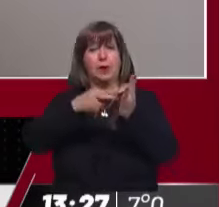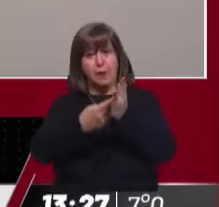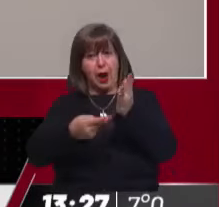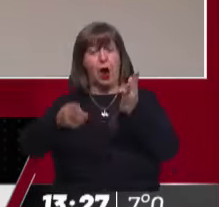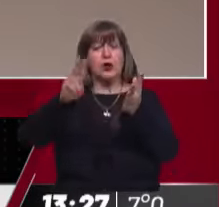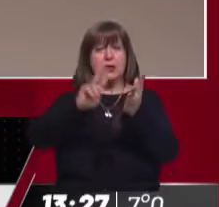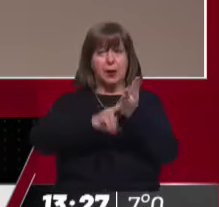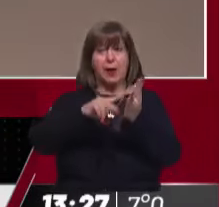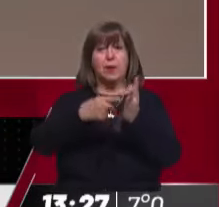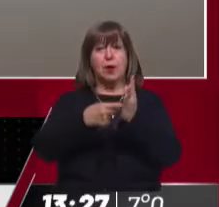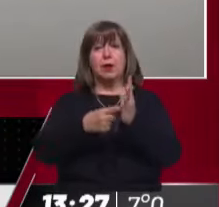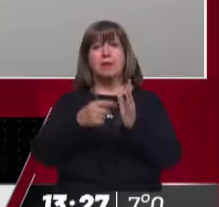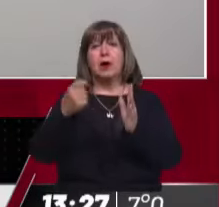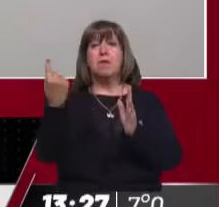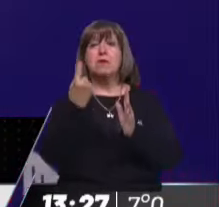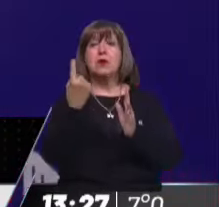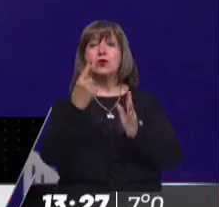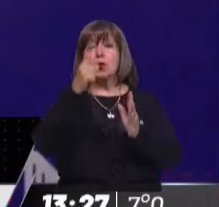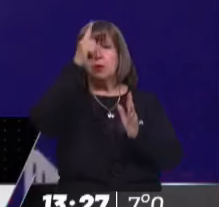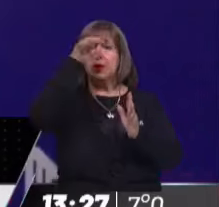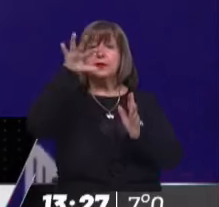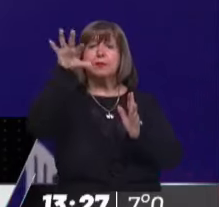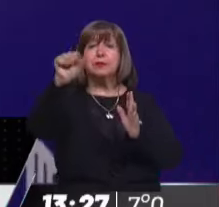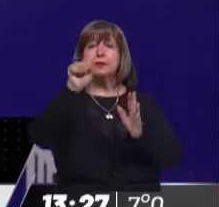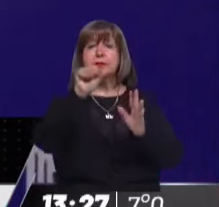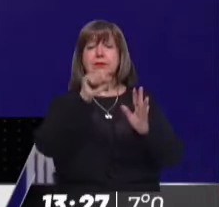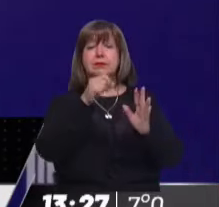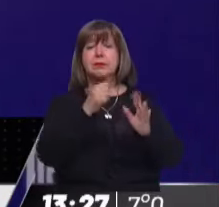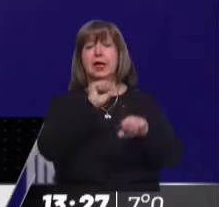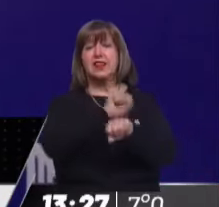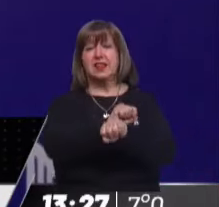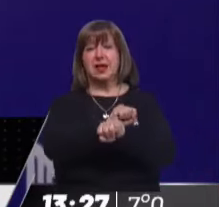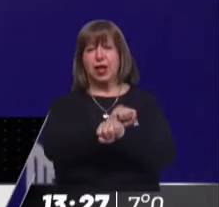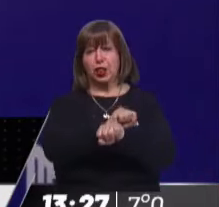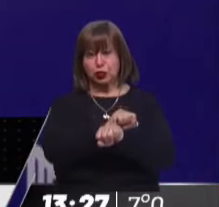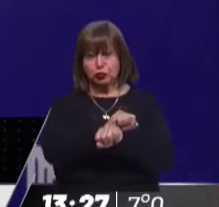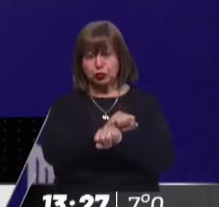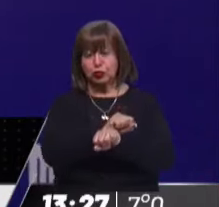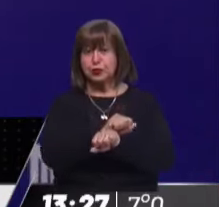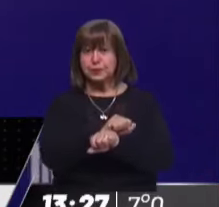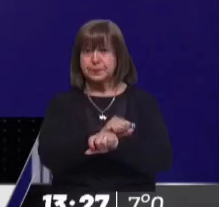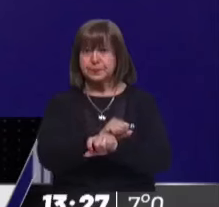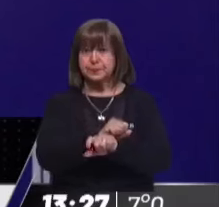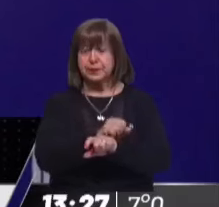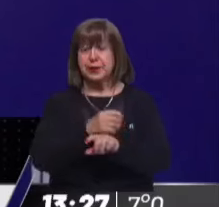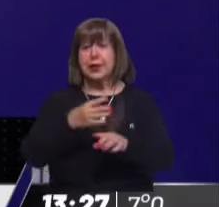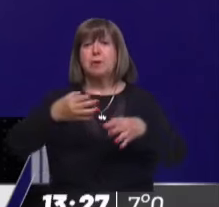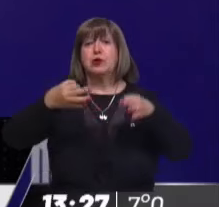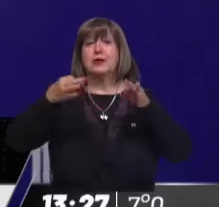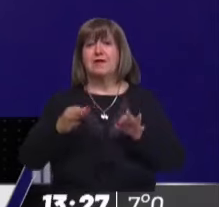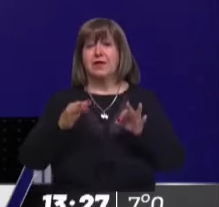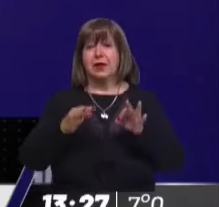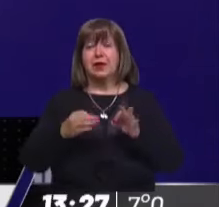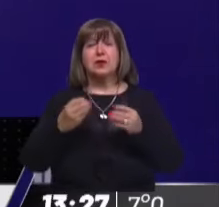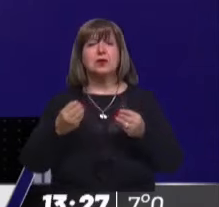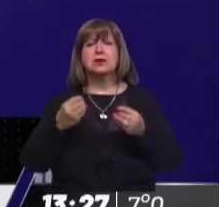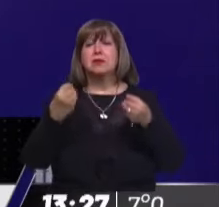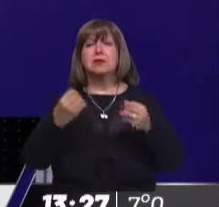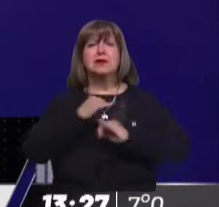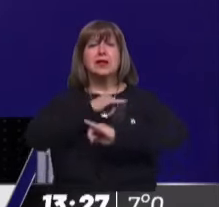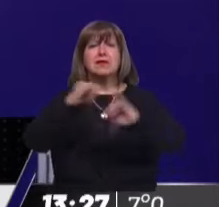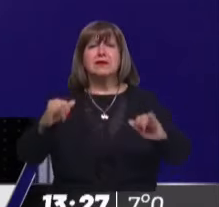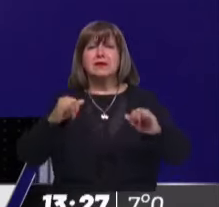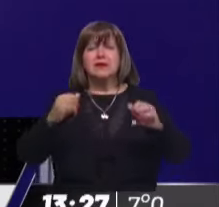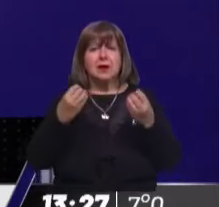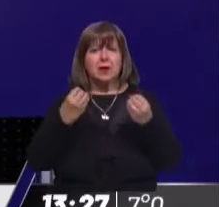se está trabajando muy bien, y entendemos que este es el camino. ¿Cuál es el camino? Que quienes cometan este tipo de delitos en